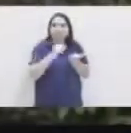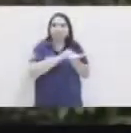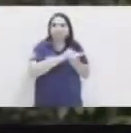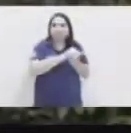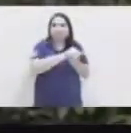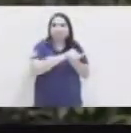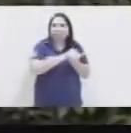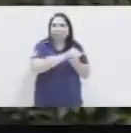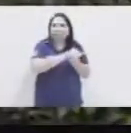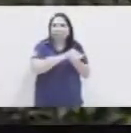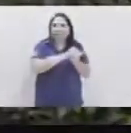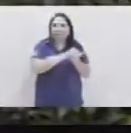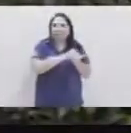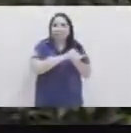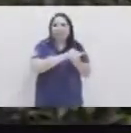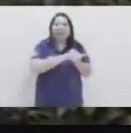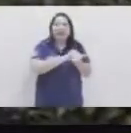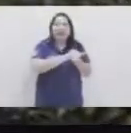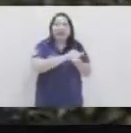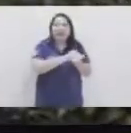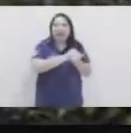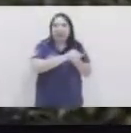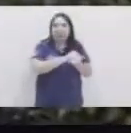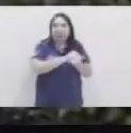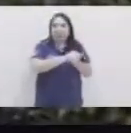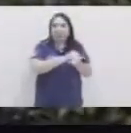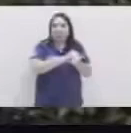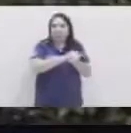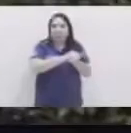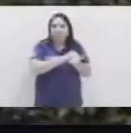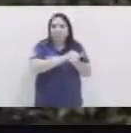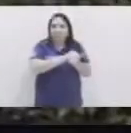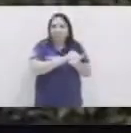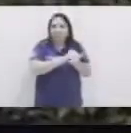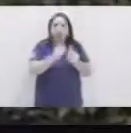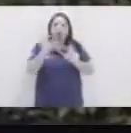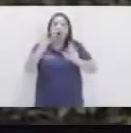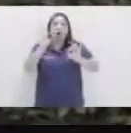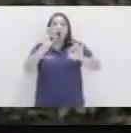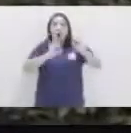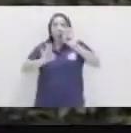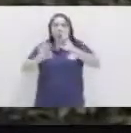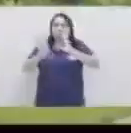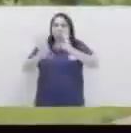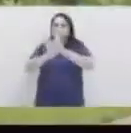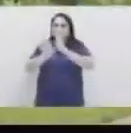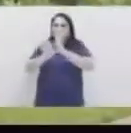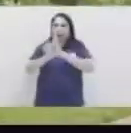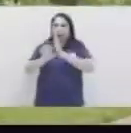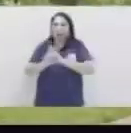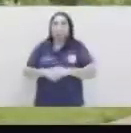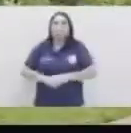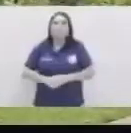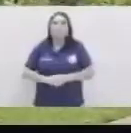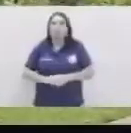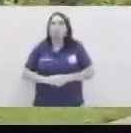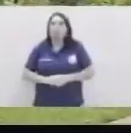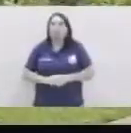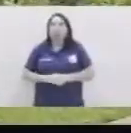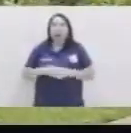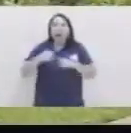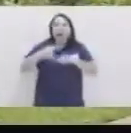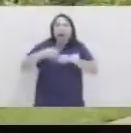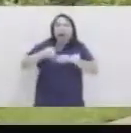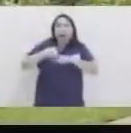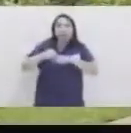esa palma que está viendo al cielo y hago el movimiento de lavado de ropa. O si yo estoy haciendo el lavado